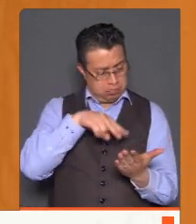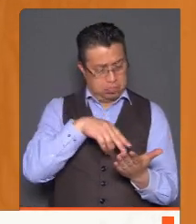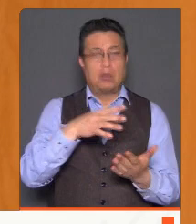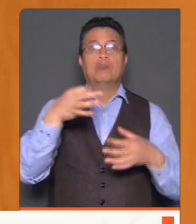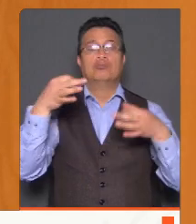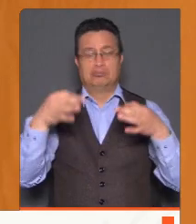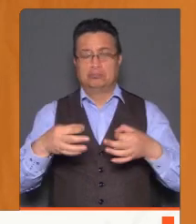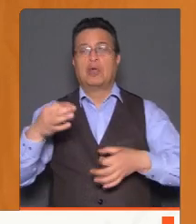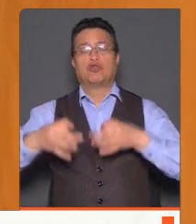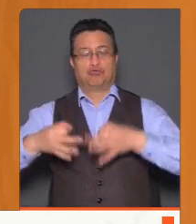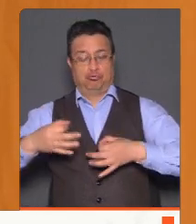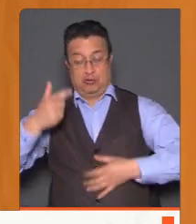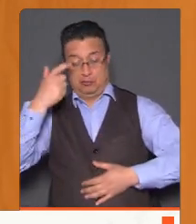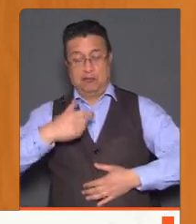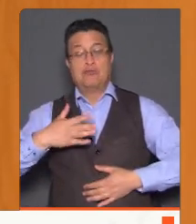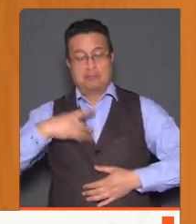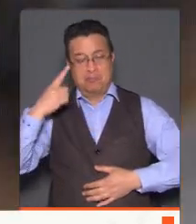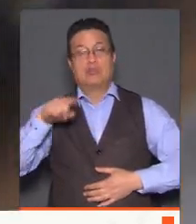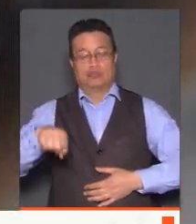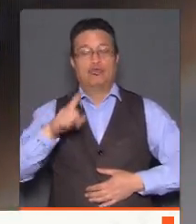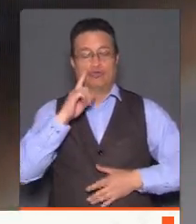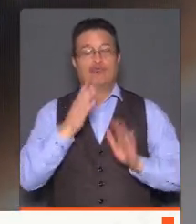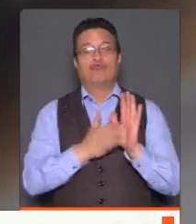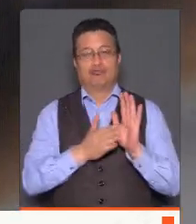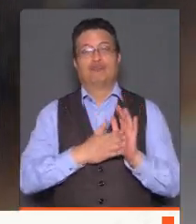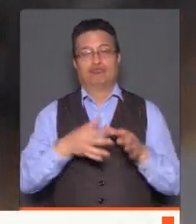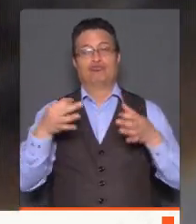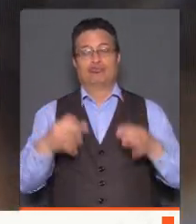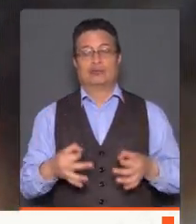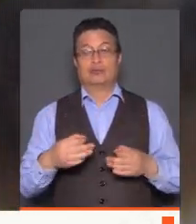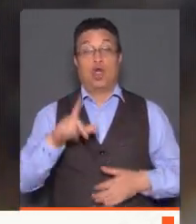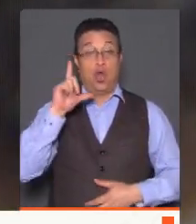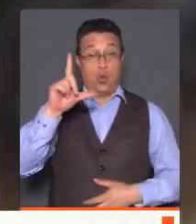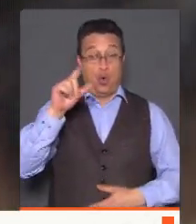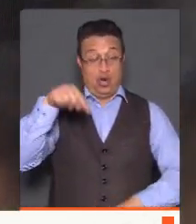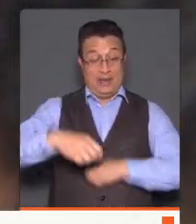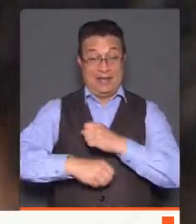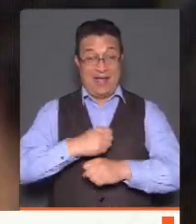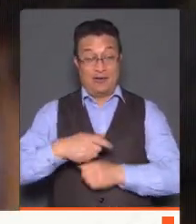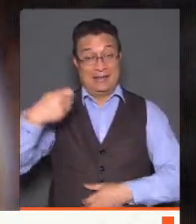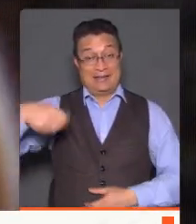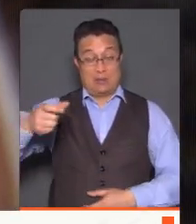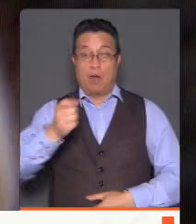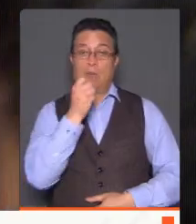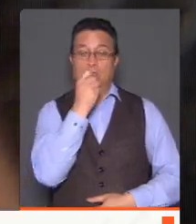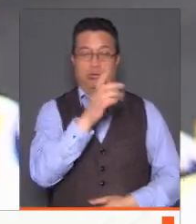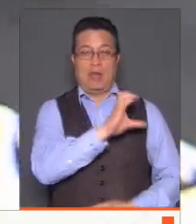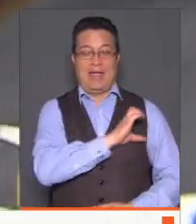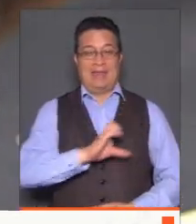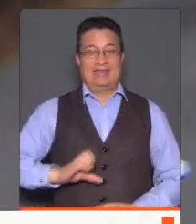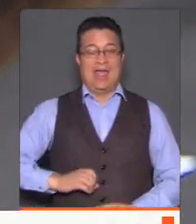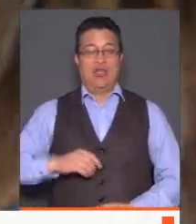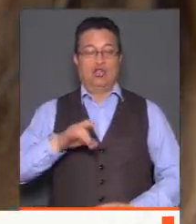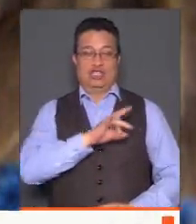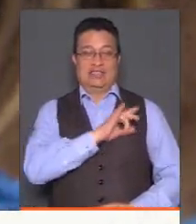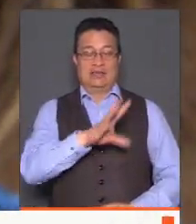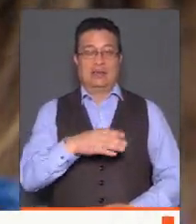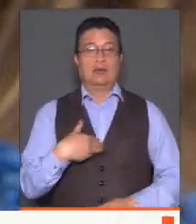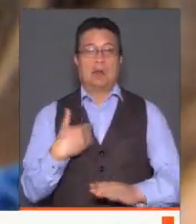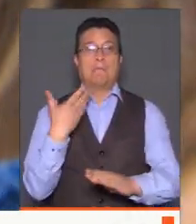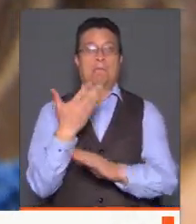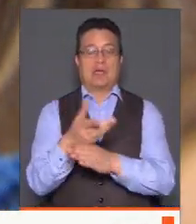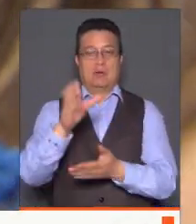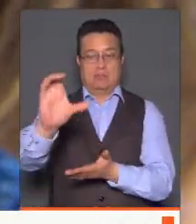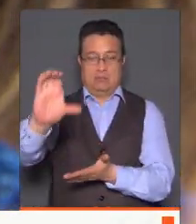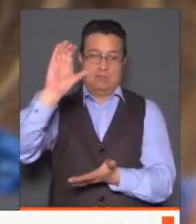tribunal de que estos delitos se encontrarían acreditados. En julio de este año, la senadora Campillay demandó al Estado chileno por daño moral, solicitando una